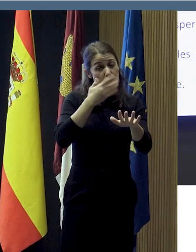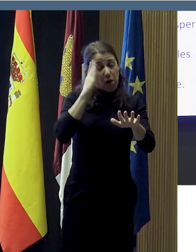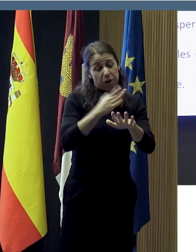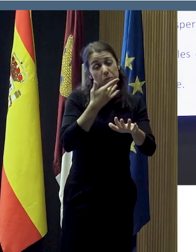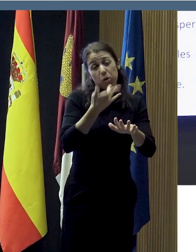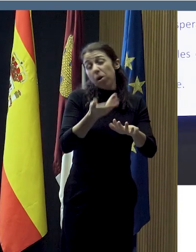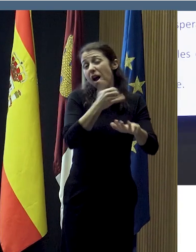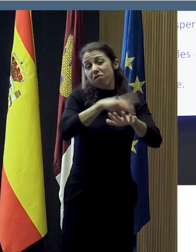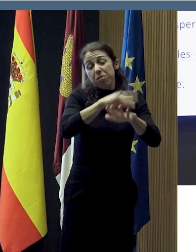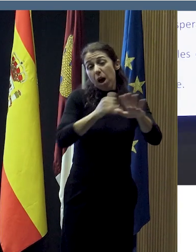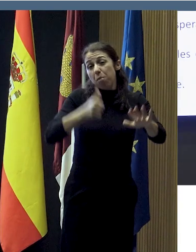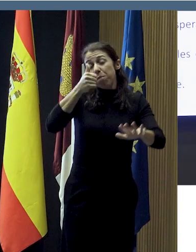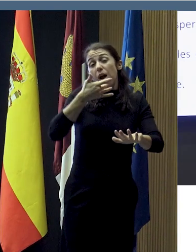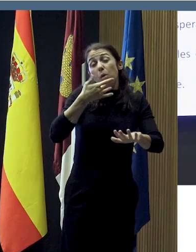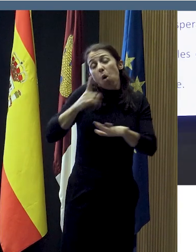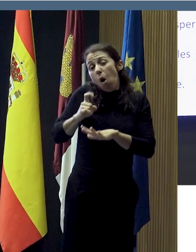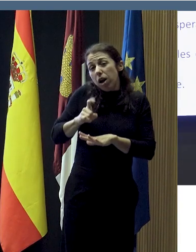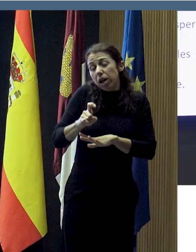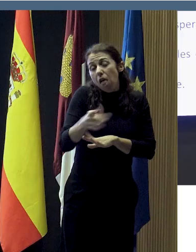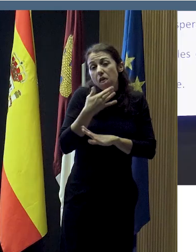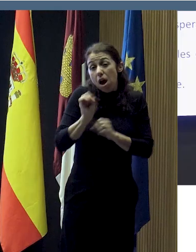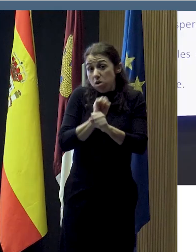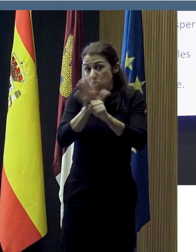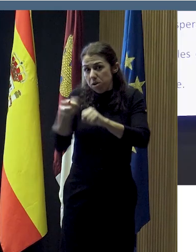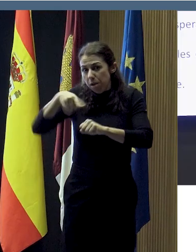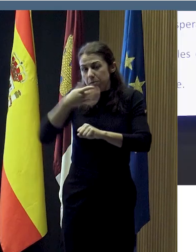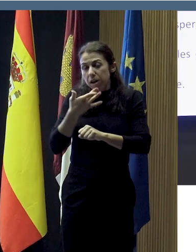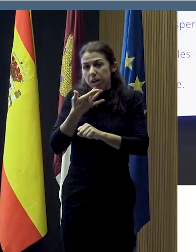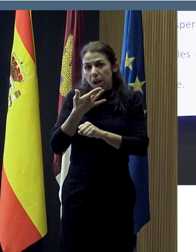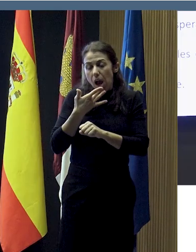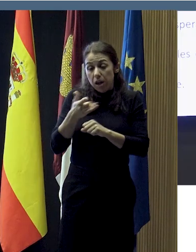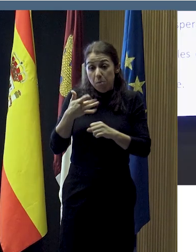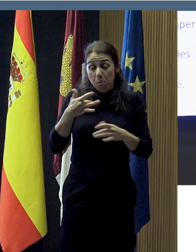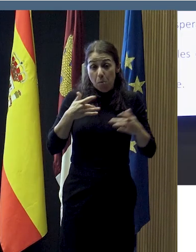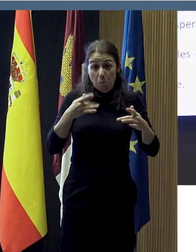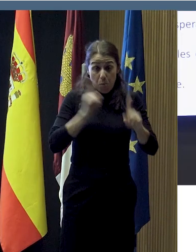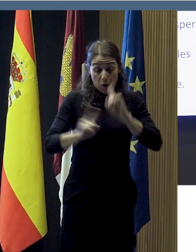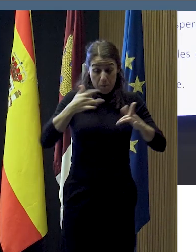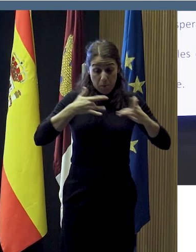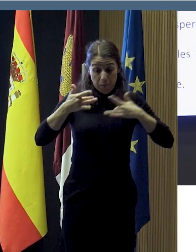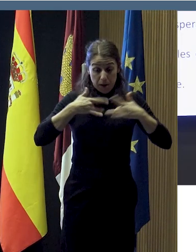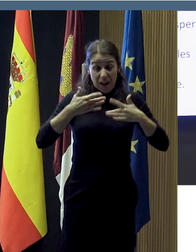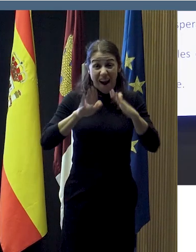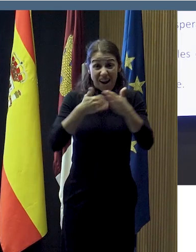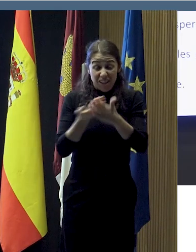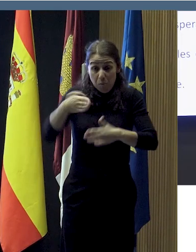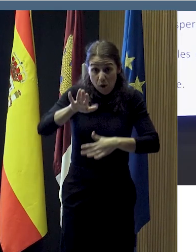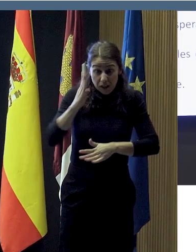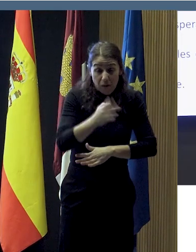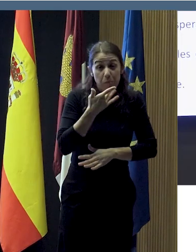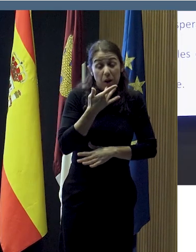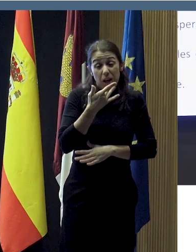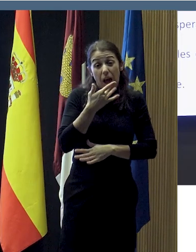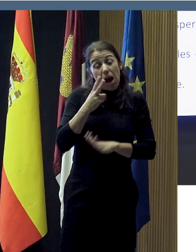pues tenemos enfermedades como el cáncer o el COVID incluso, que está dando patologías respiratorias que provocan la muerte, pero ser la